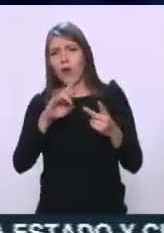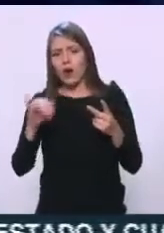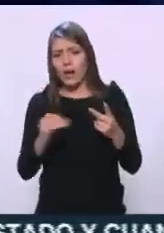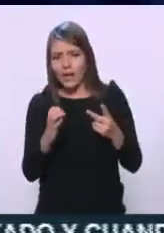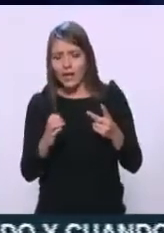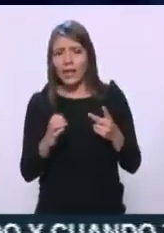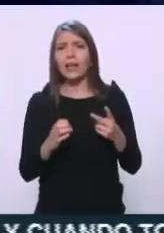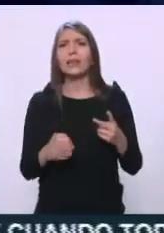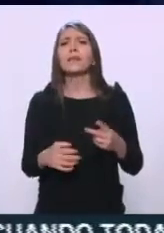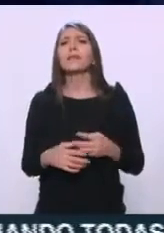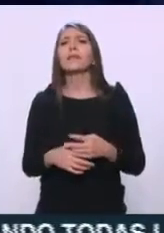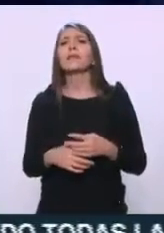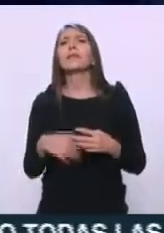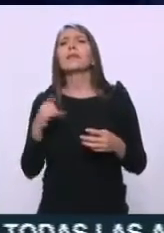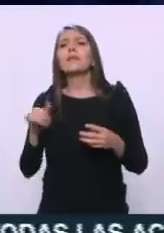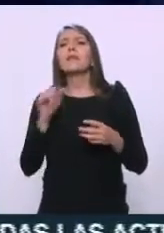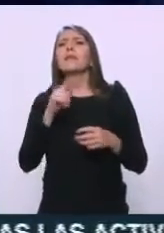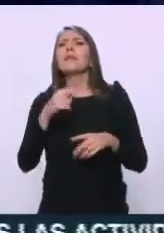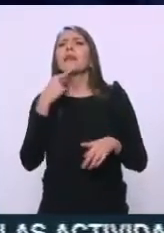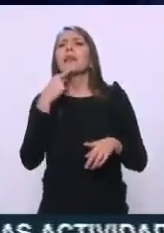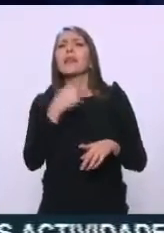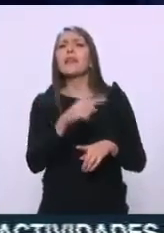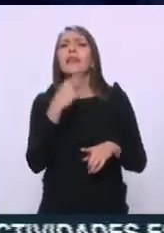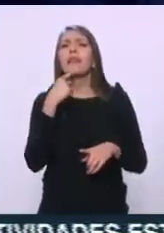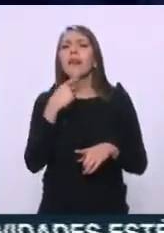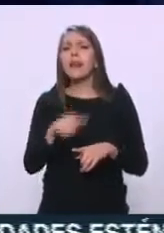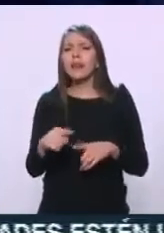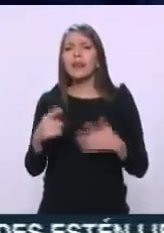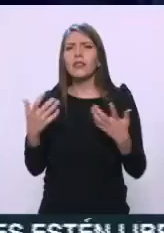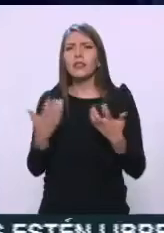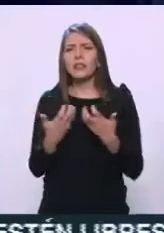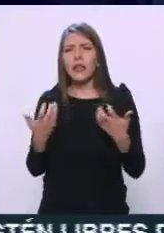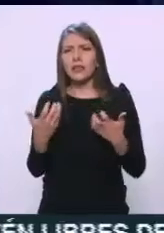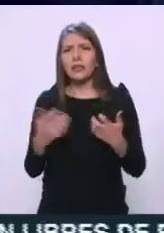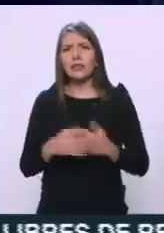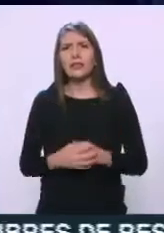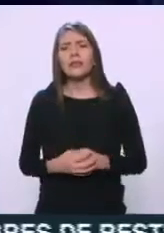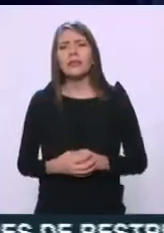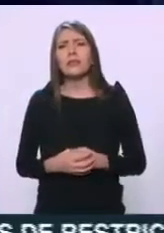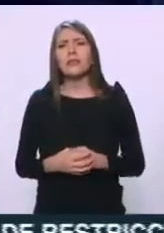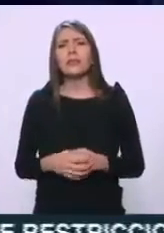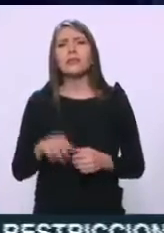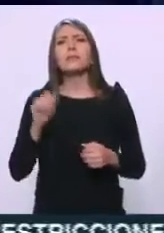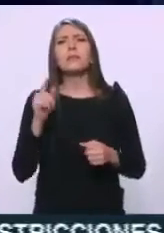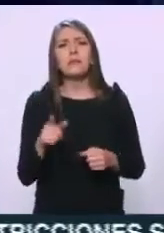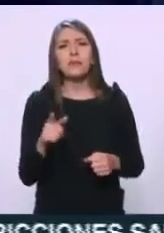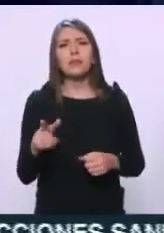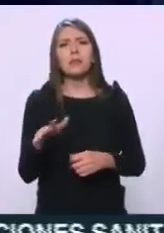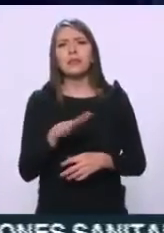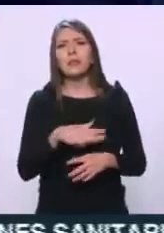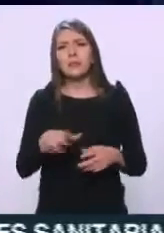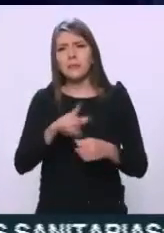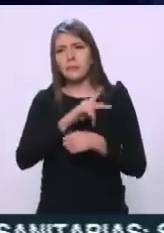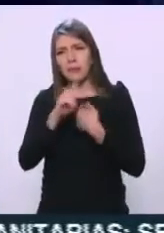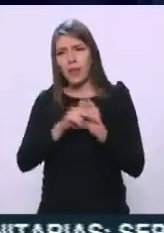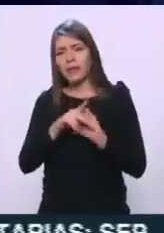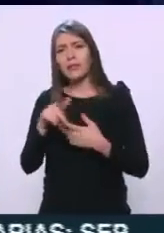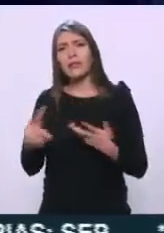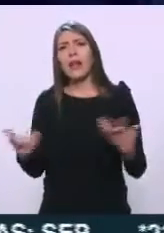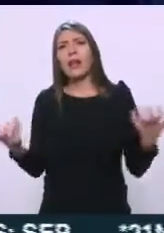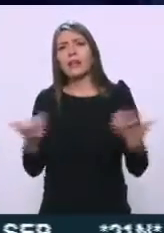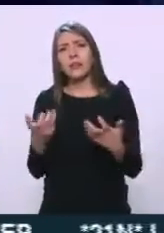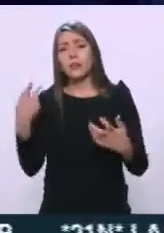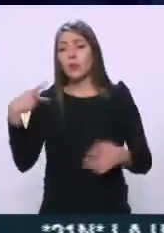quiero destacar: los delitos que a nivel, digamos, estatal se le imputan